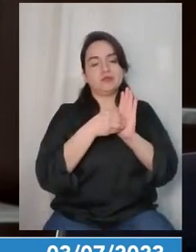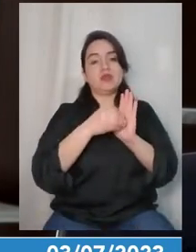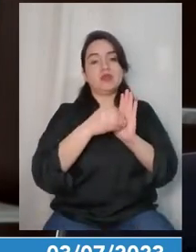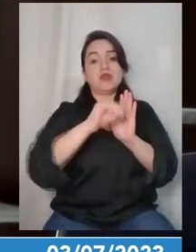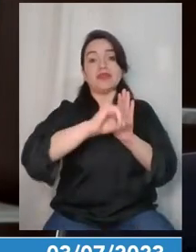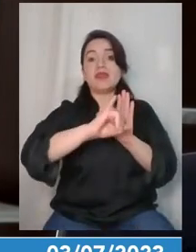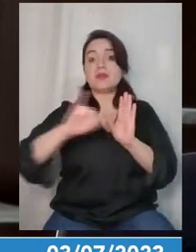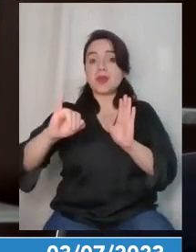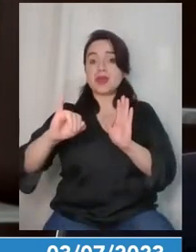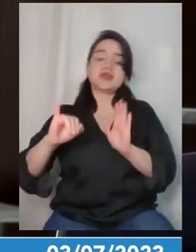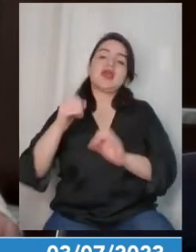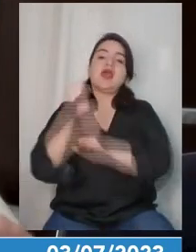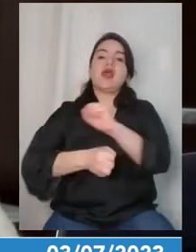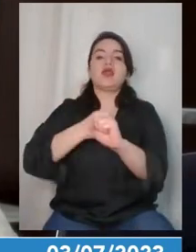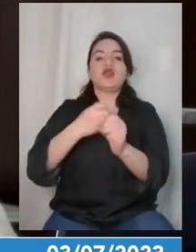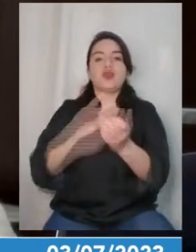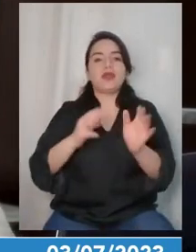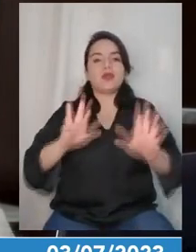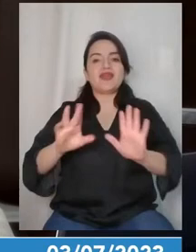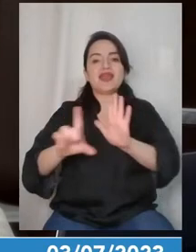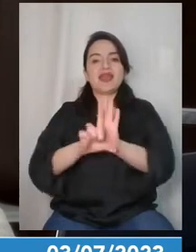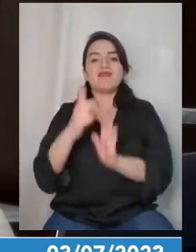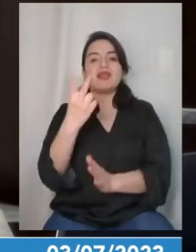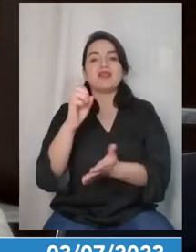la Ley 20.380.